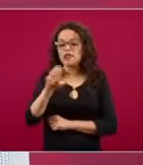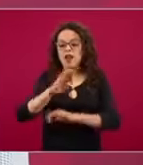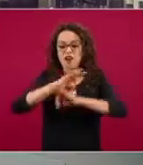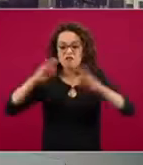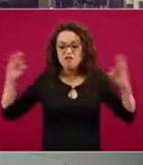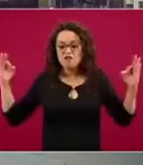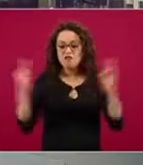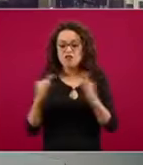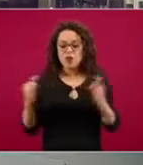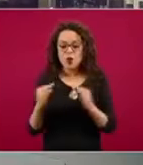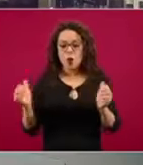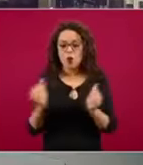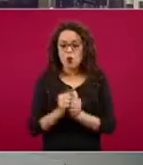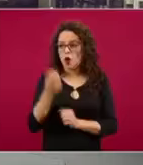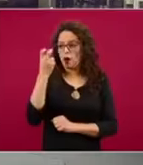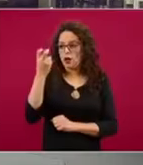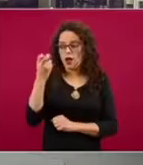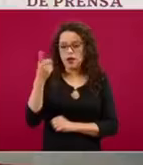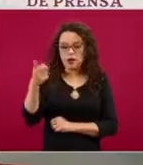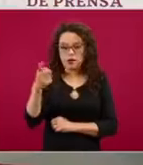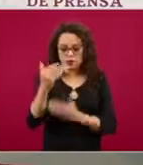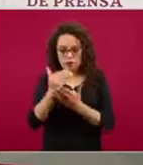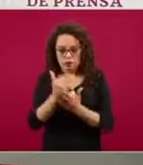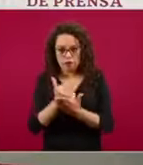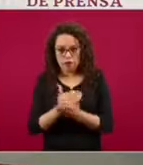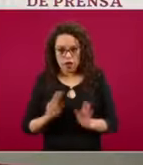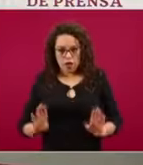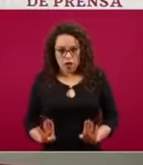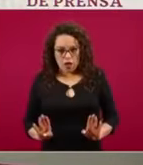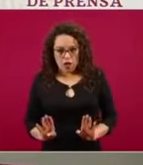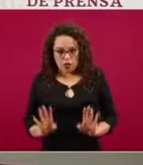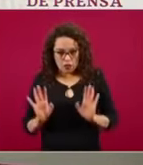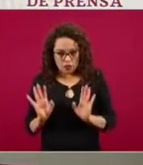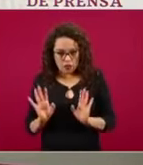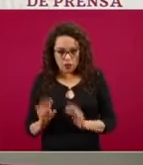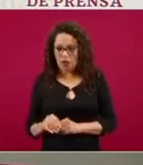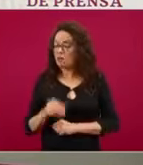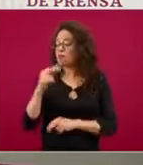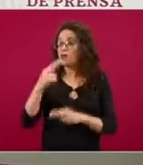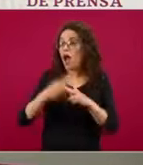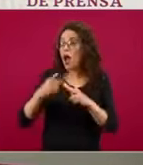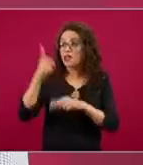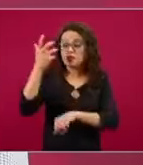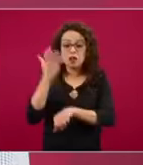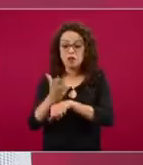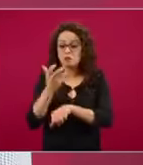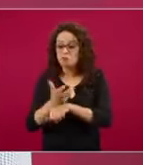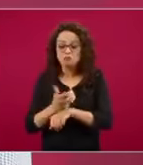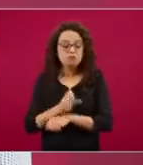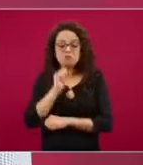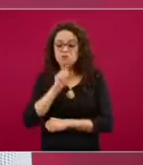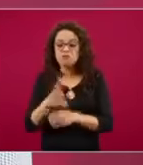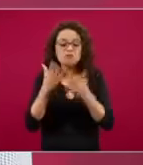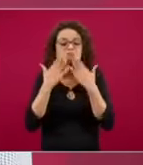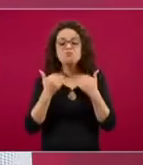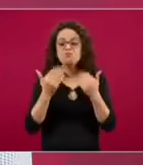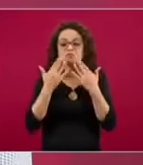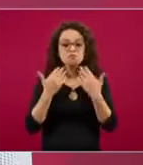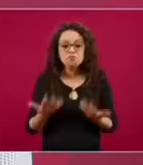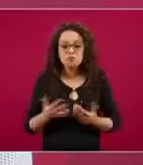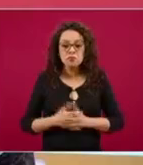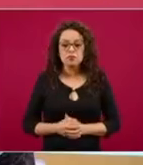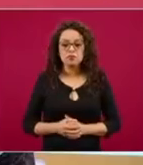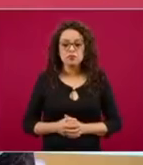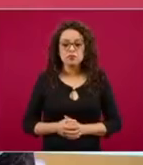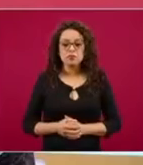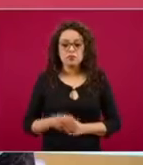características, ni siquiera los Estados Unidos, que en su momento es el país en donde se está produciendo esta vacuna. Lógicamente eso no deja